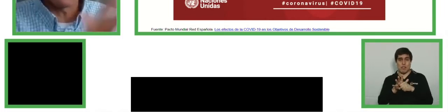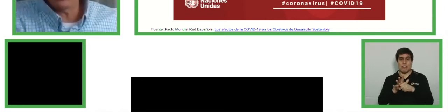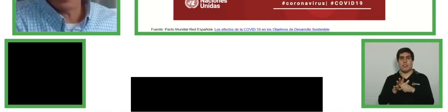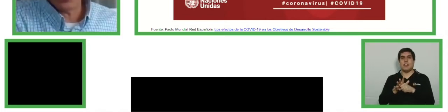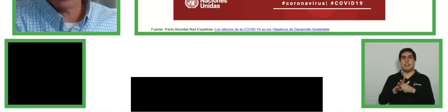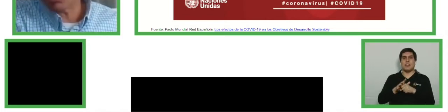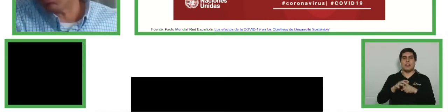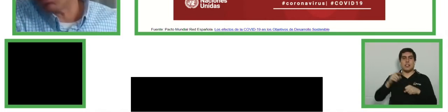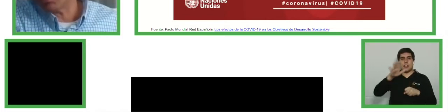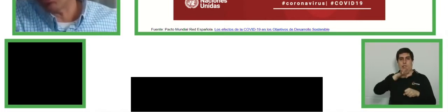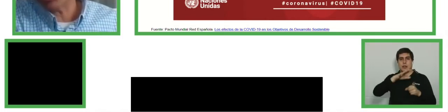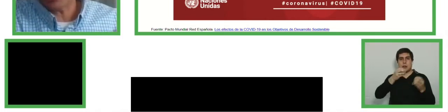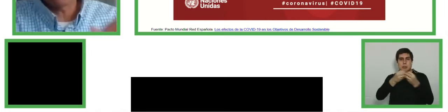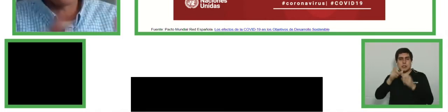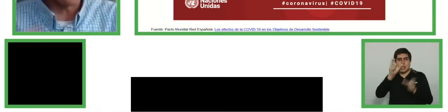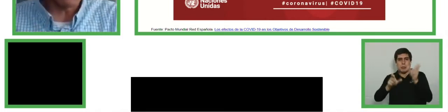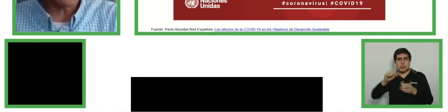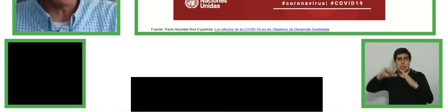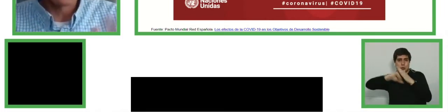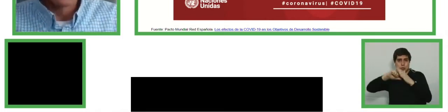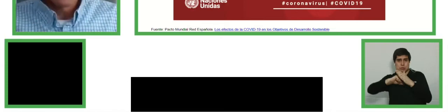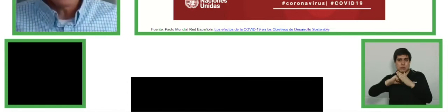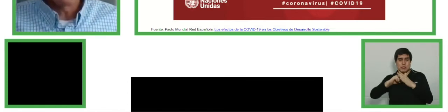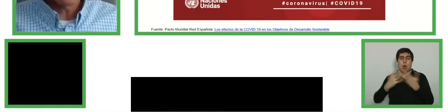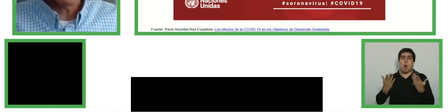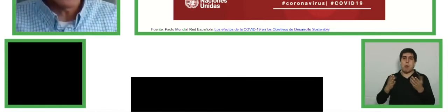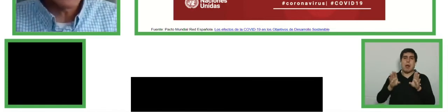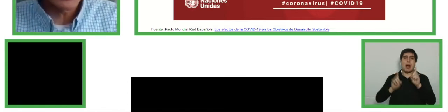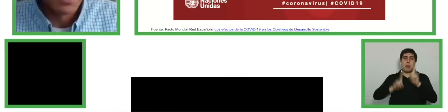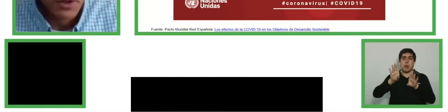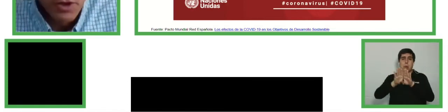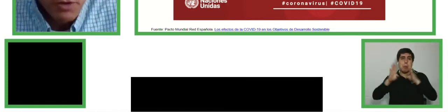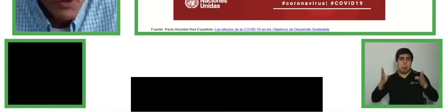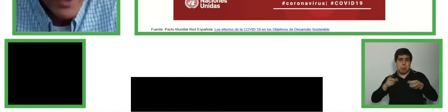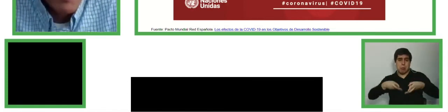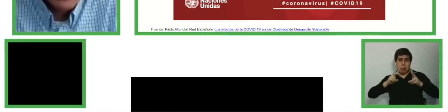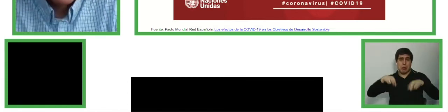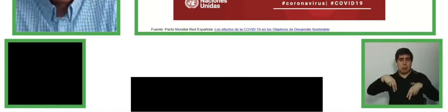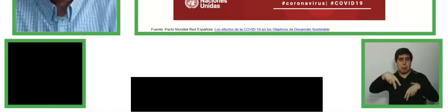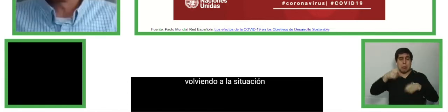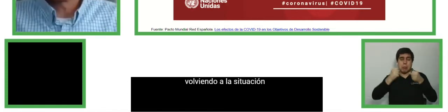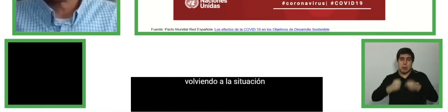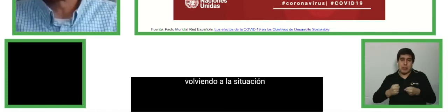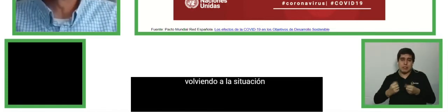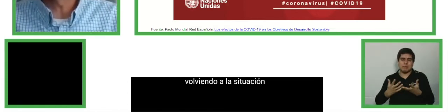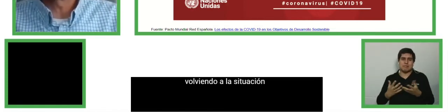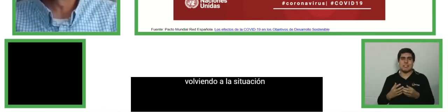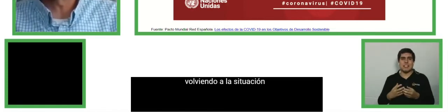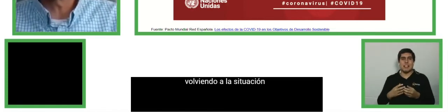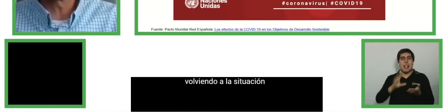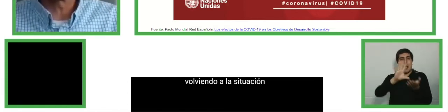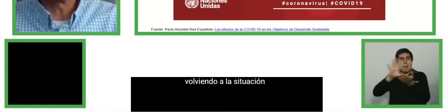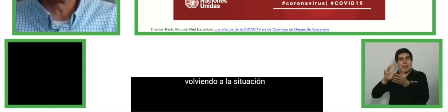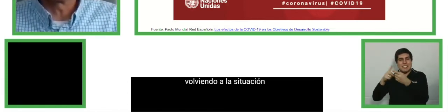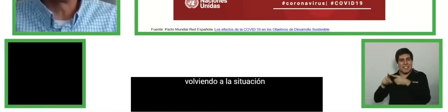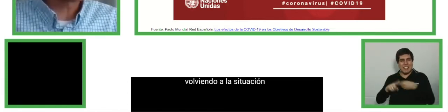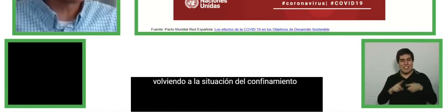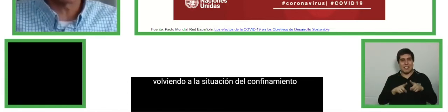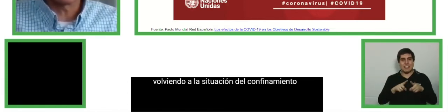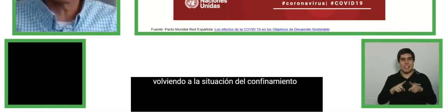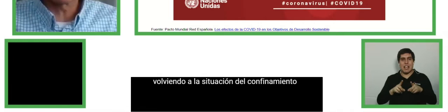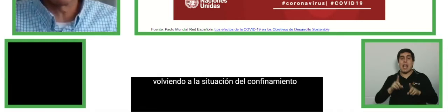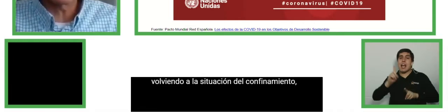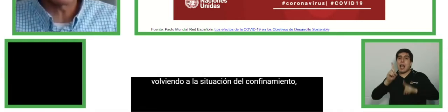de confinamiento o lockdown, no lockdown en muchos países, pues realmente estamos viendo que